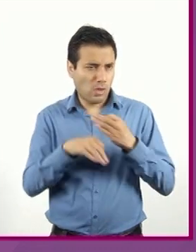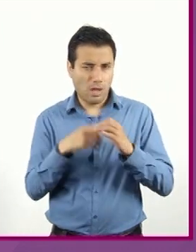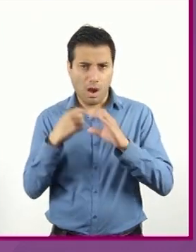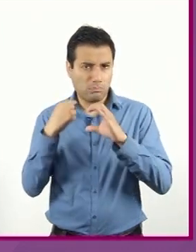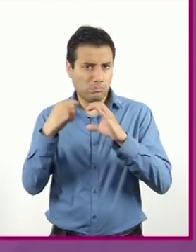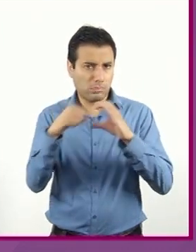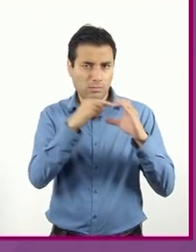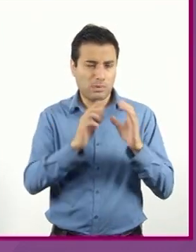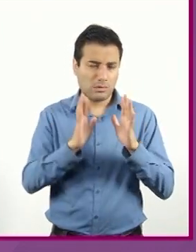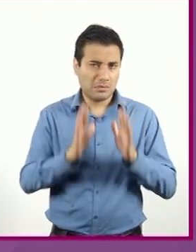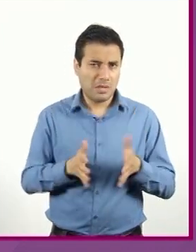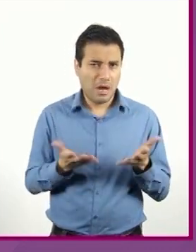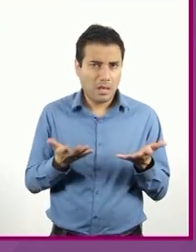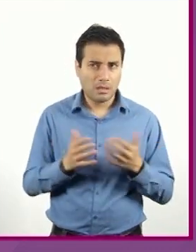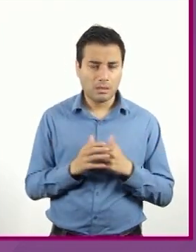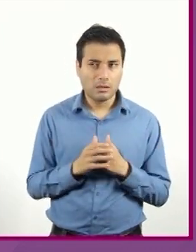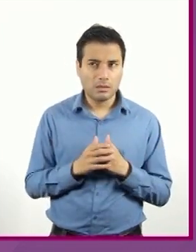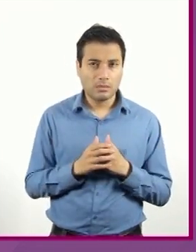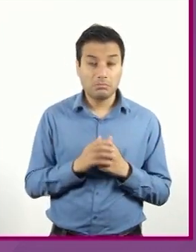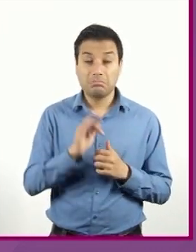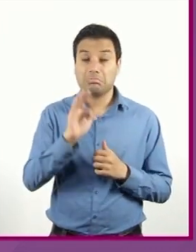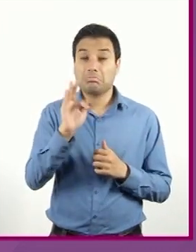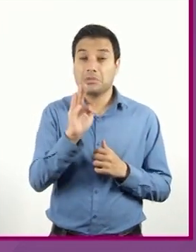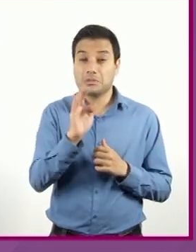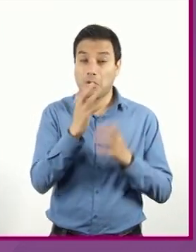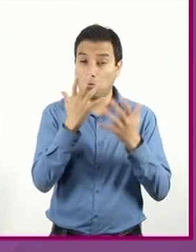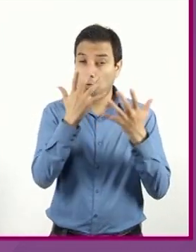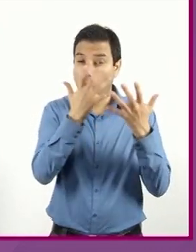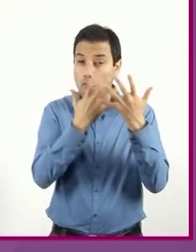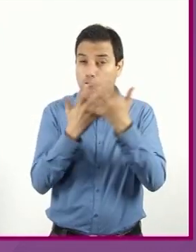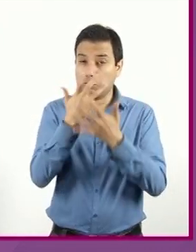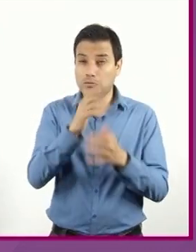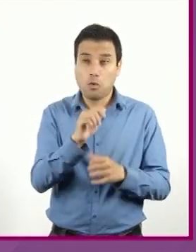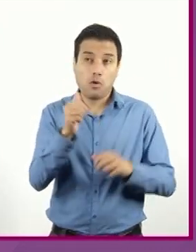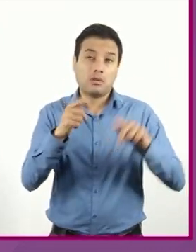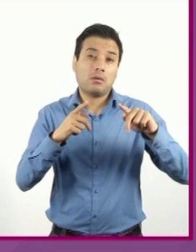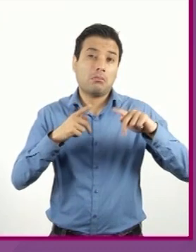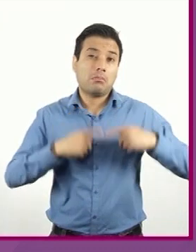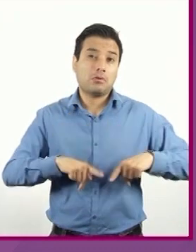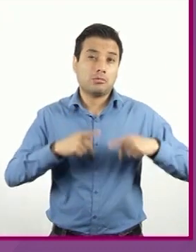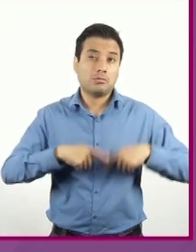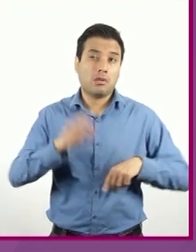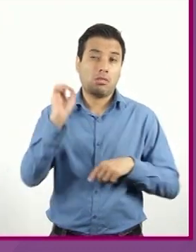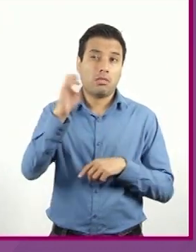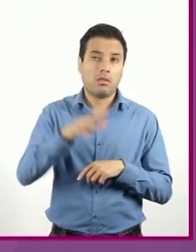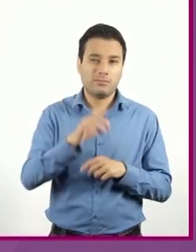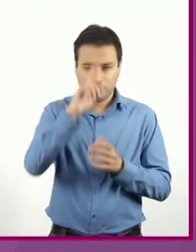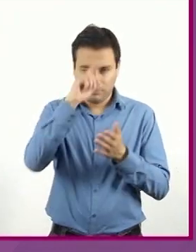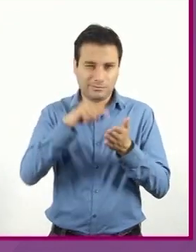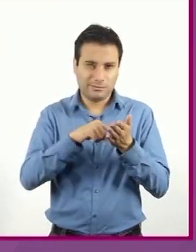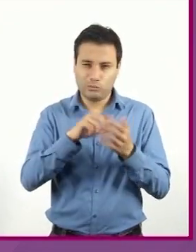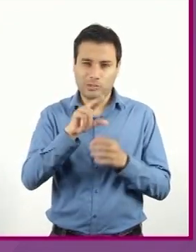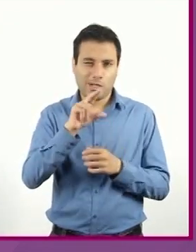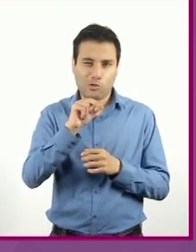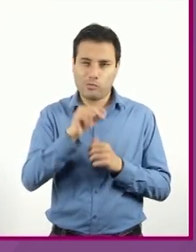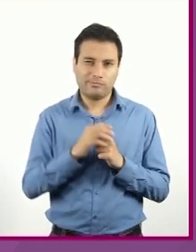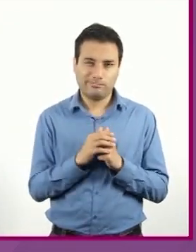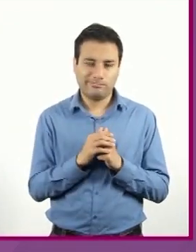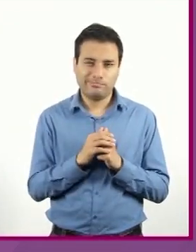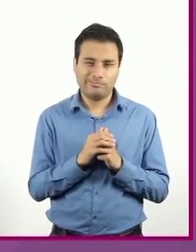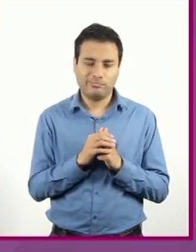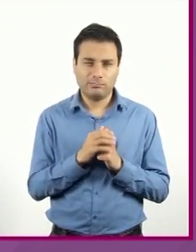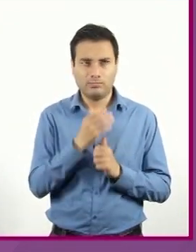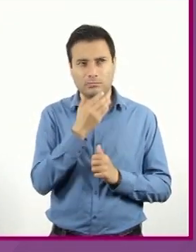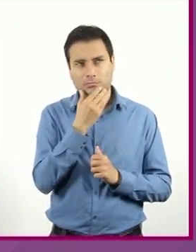enviadas. Tal vez se confundieron y la enviaron a otro sitio. No creo que eso haya pasado, a no